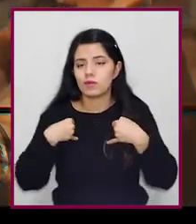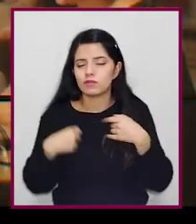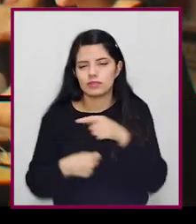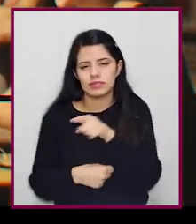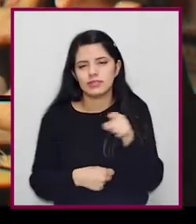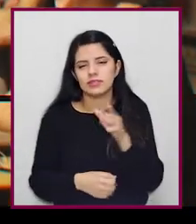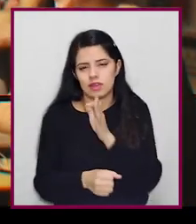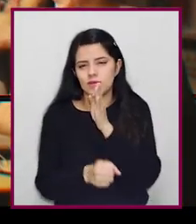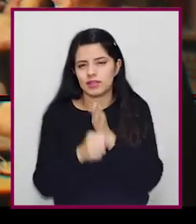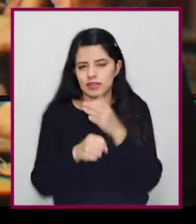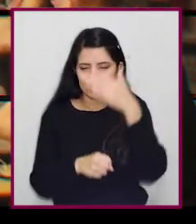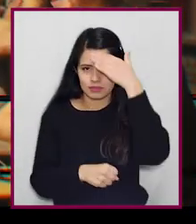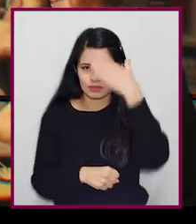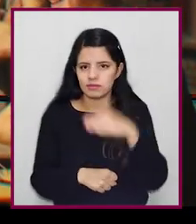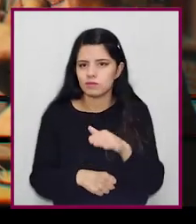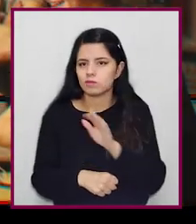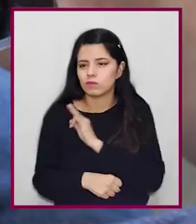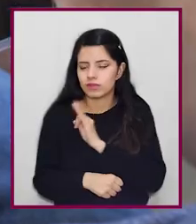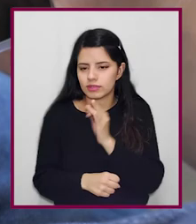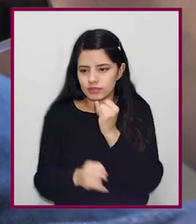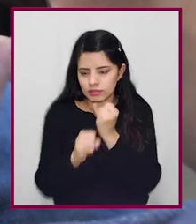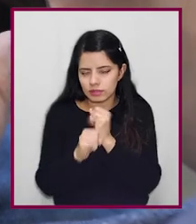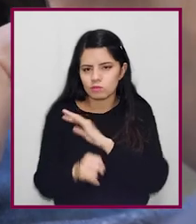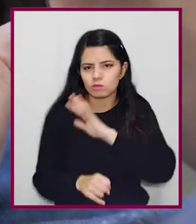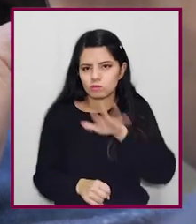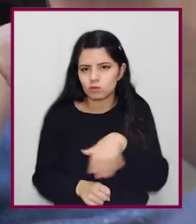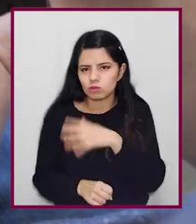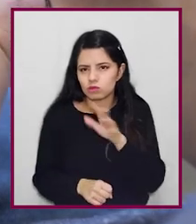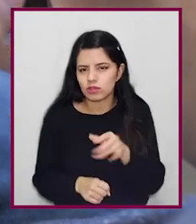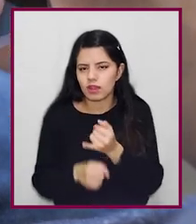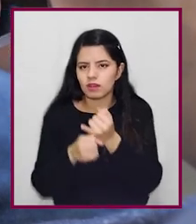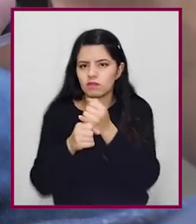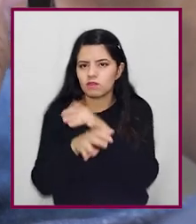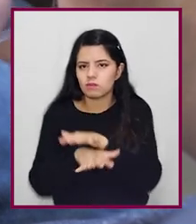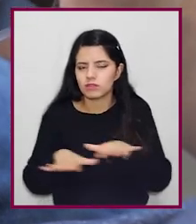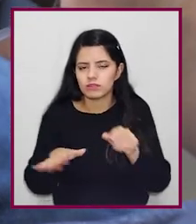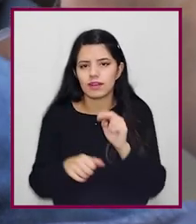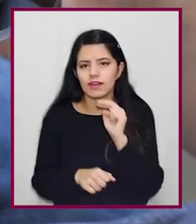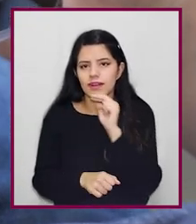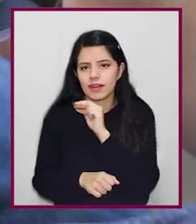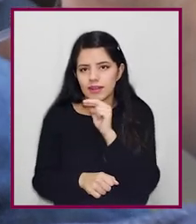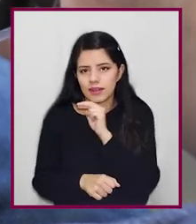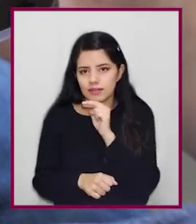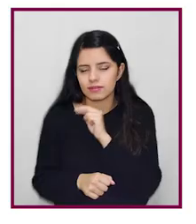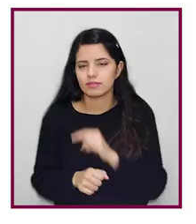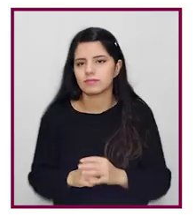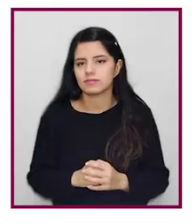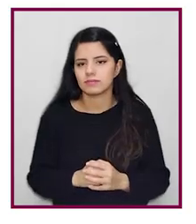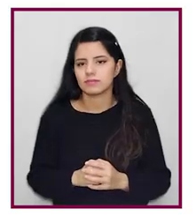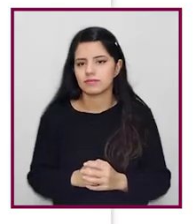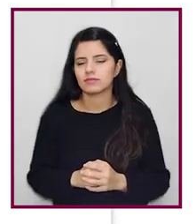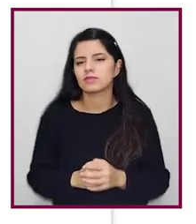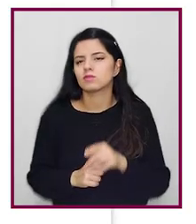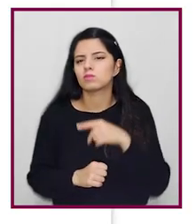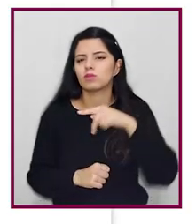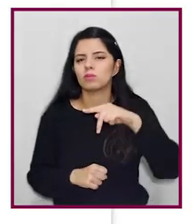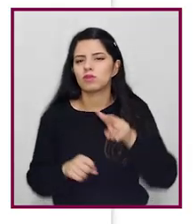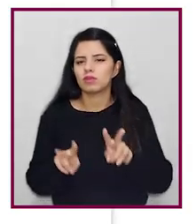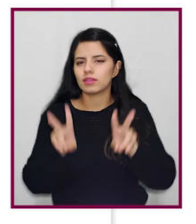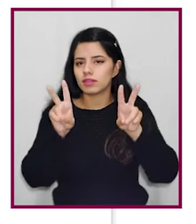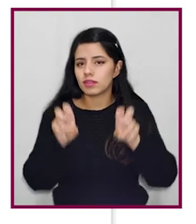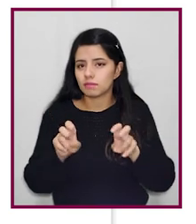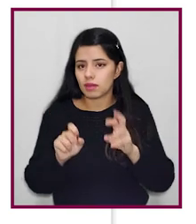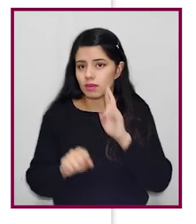a través de este buscador y de estos dispositivos la posibilidad de encontrar de manera inmediata resultados sobre los temas que les